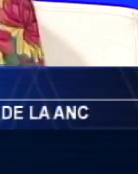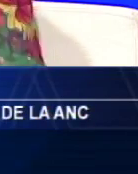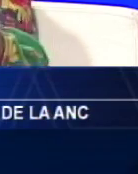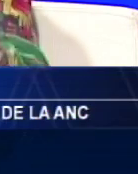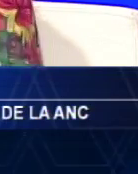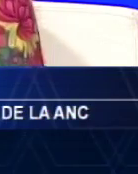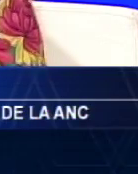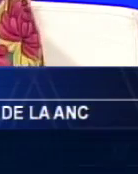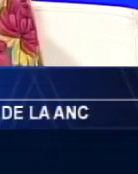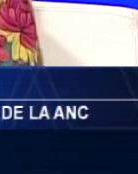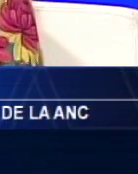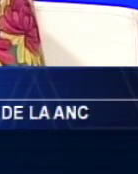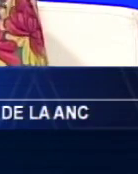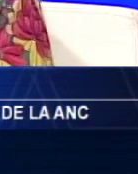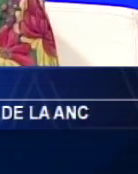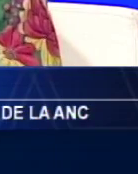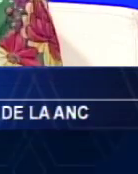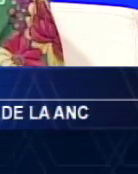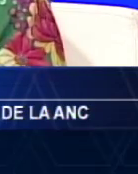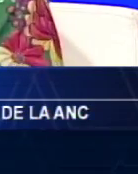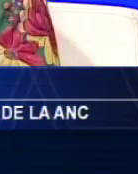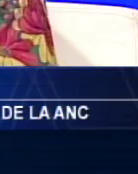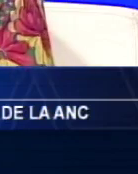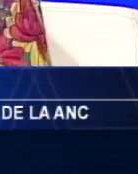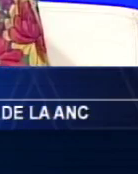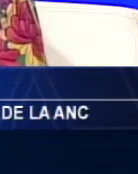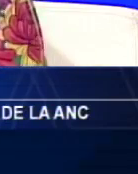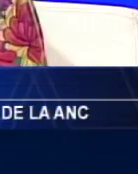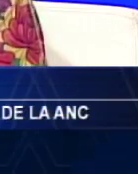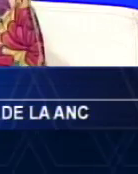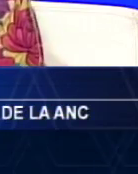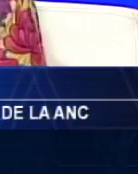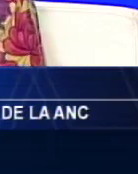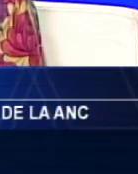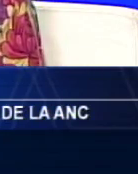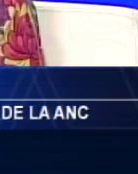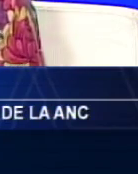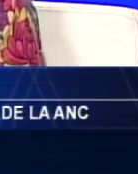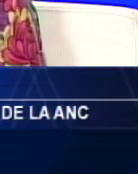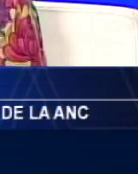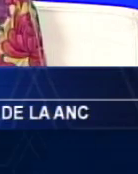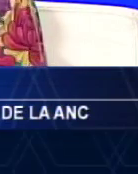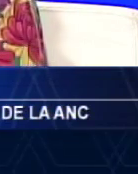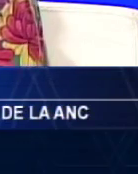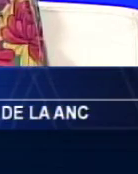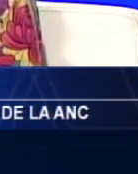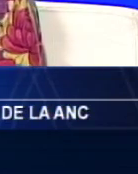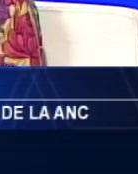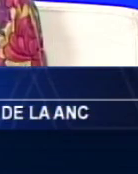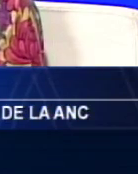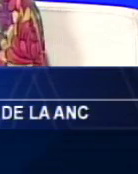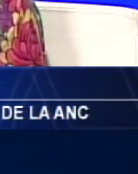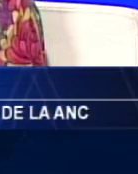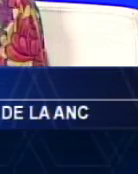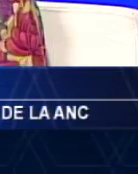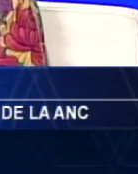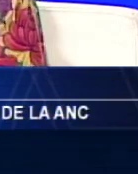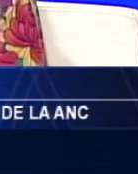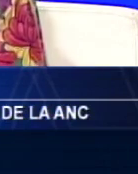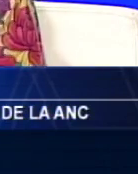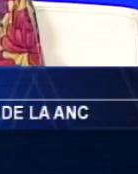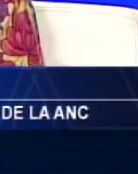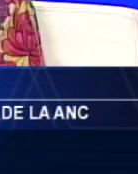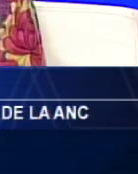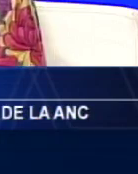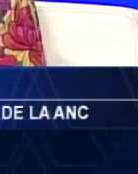Venezuela 100% pensionados, que además es una experiencia que le tiene que servir de referente a muchos países del mundo que